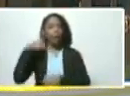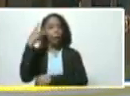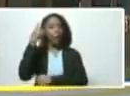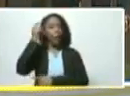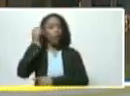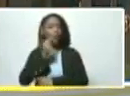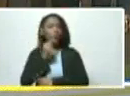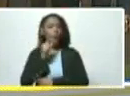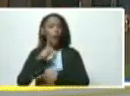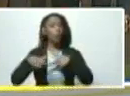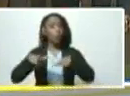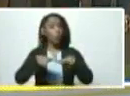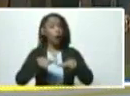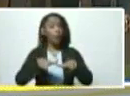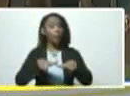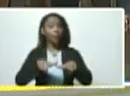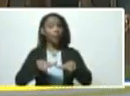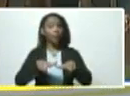zona